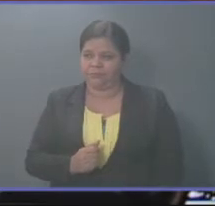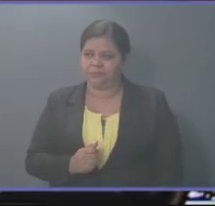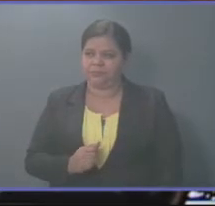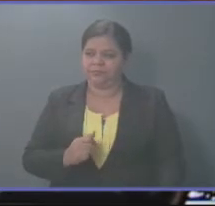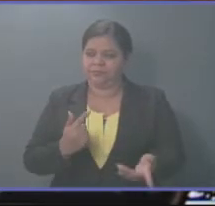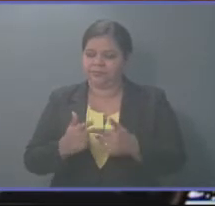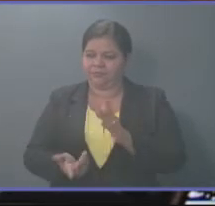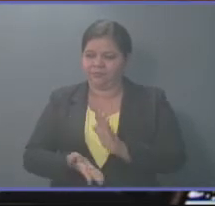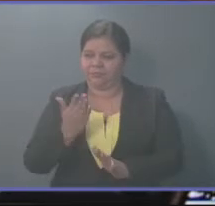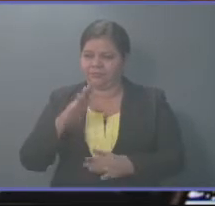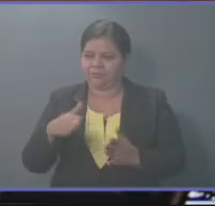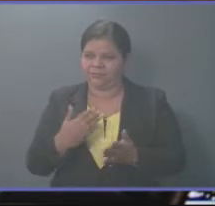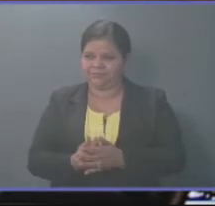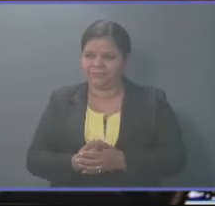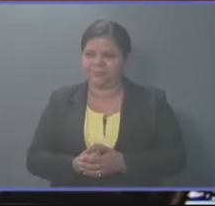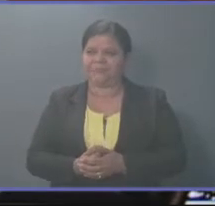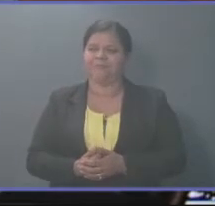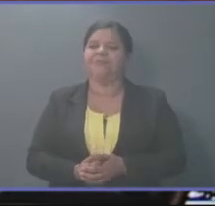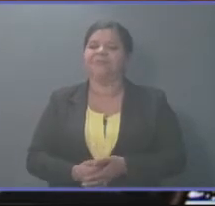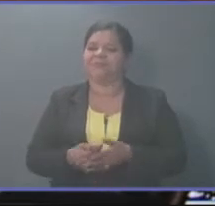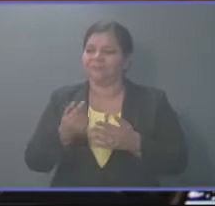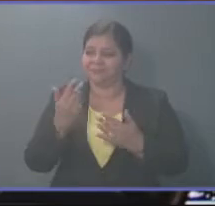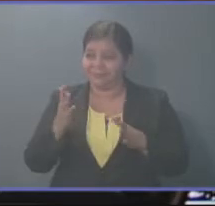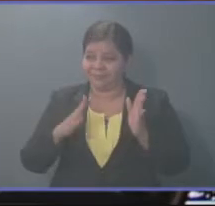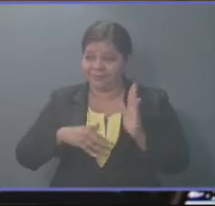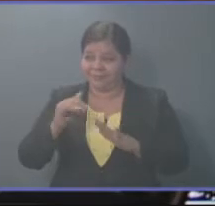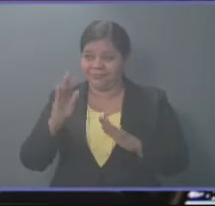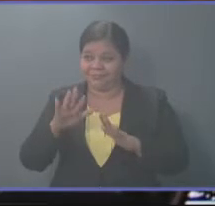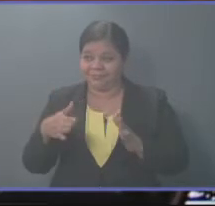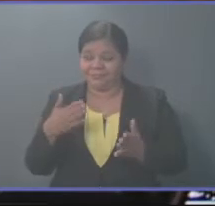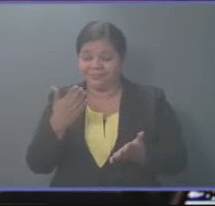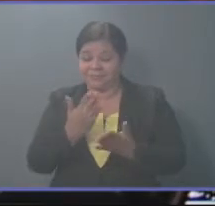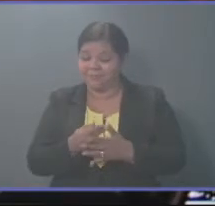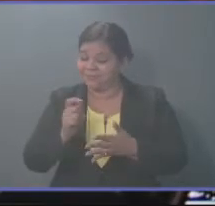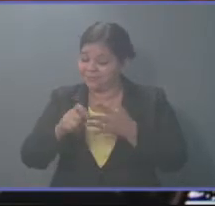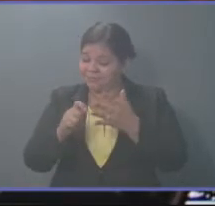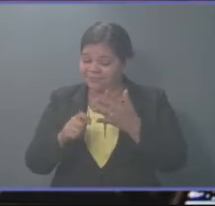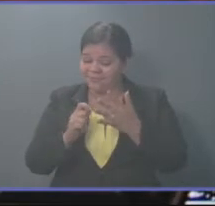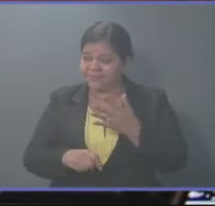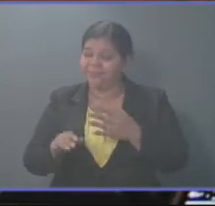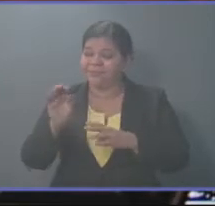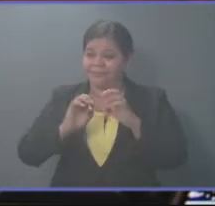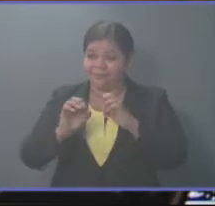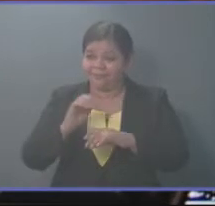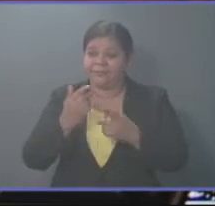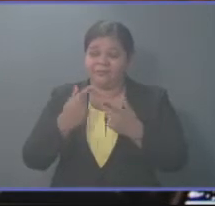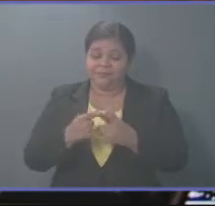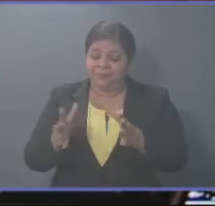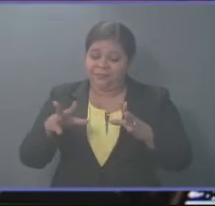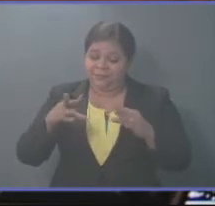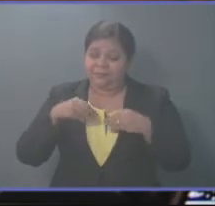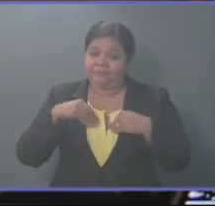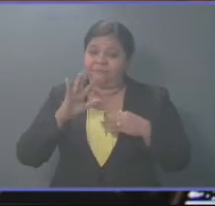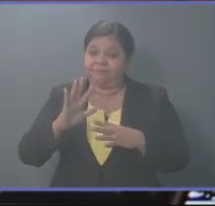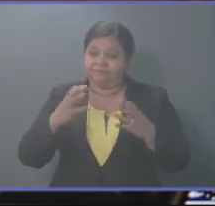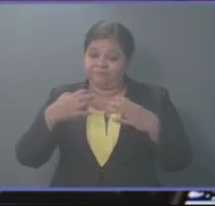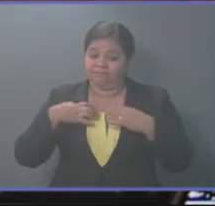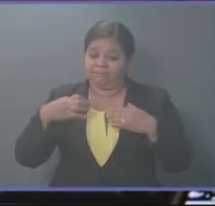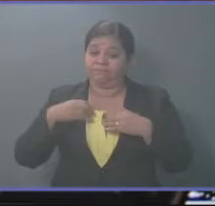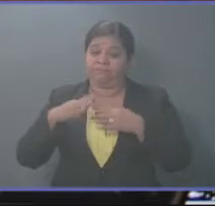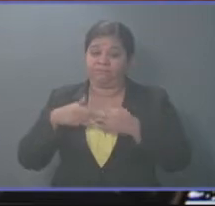caso de la niñez y adolescencia, el daño puede perdurar a lo largo de su ciclo evolutivo, afectando gravemente su vida